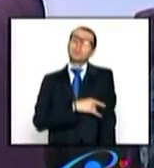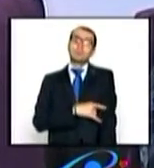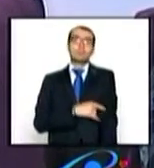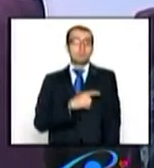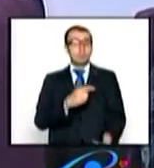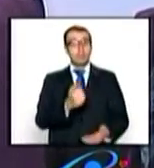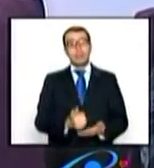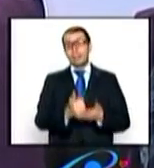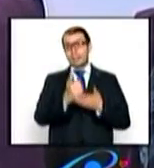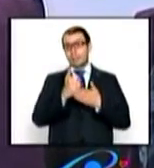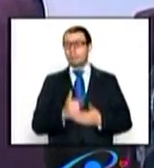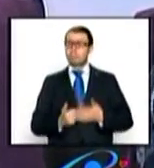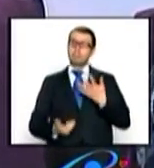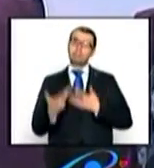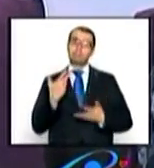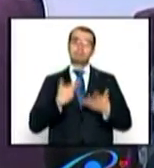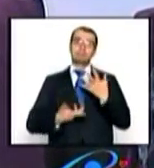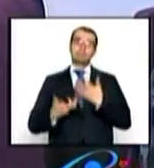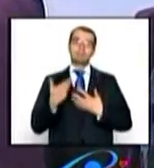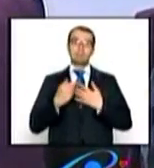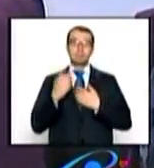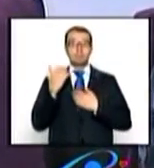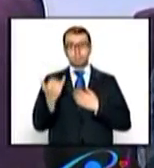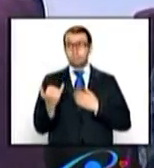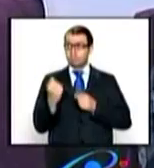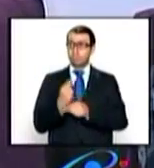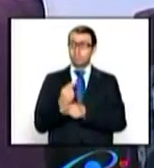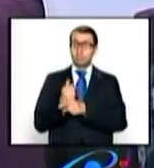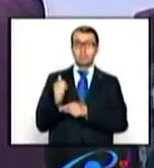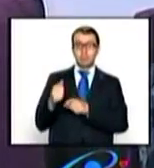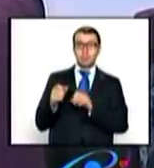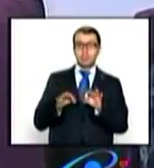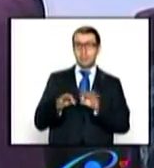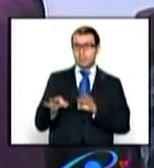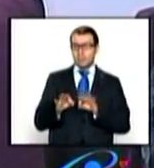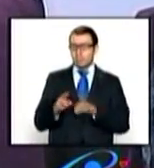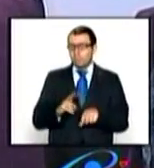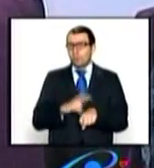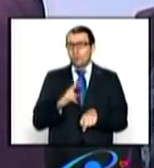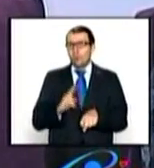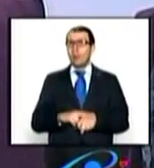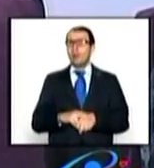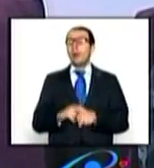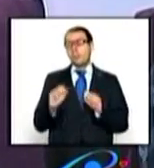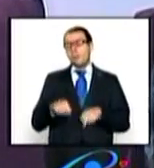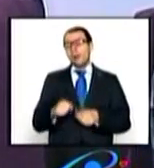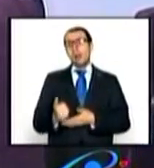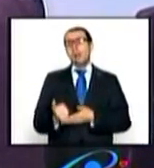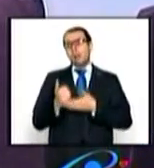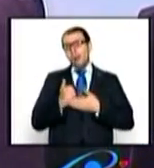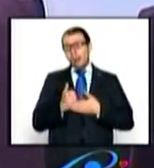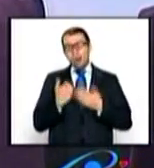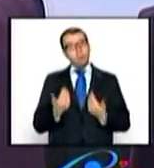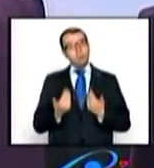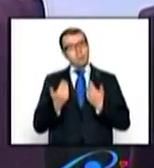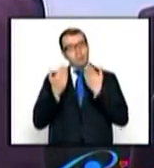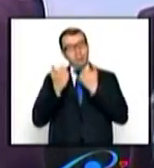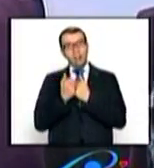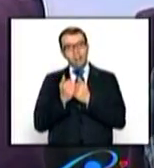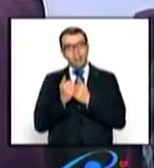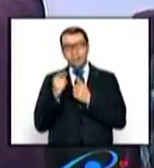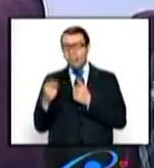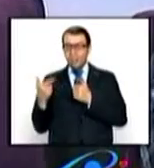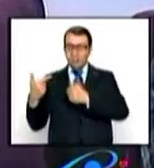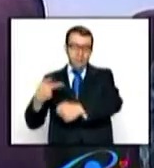tratamiento de tipo convencional o de la medicina alopática, como ustedes la conocen, entonces pueden beneficiarse combinando esos tratamientos con